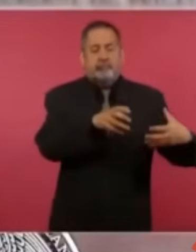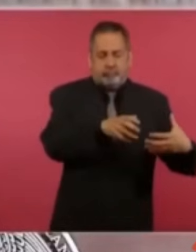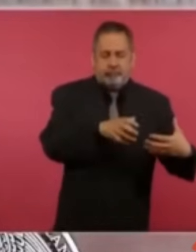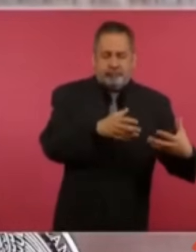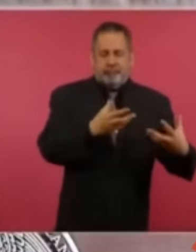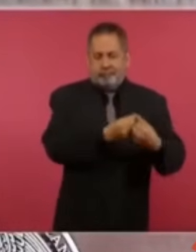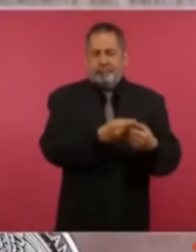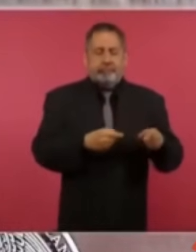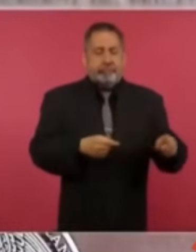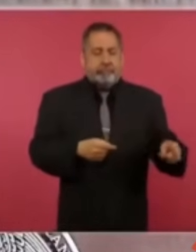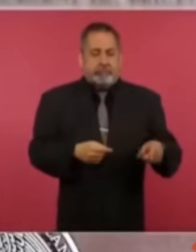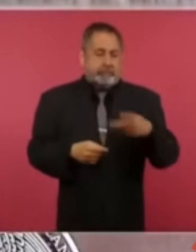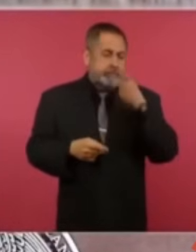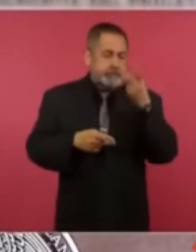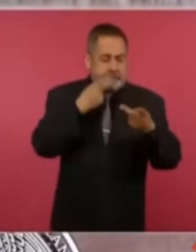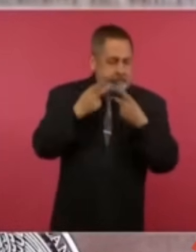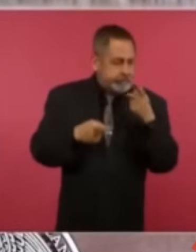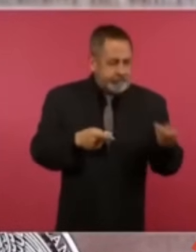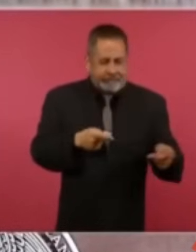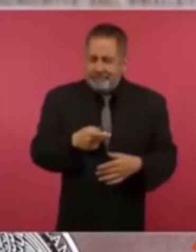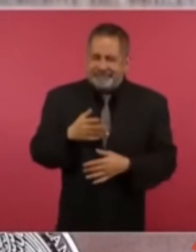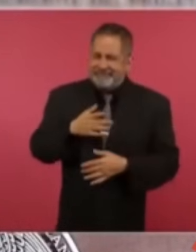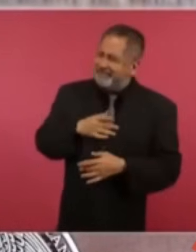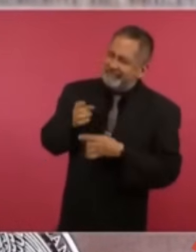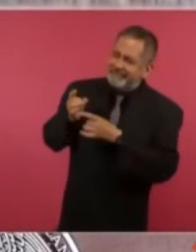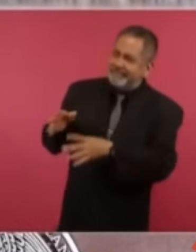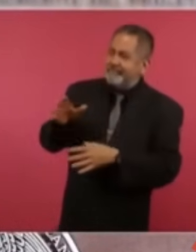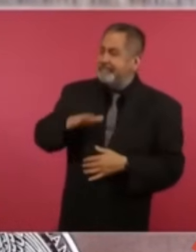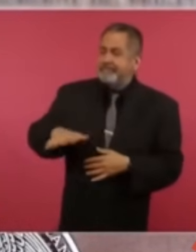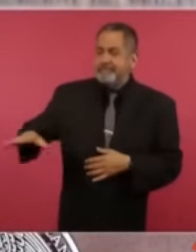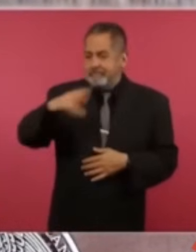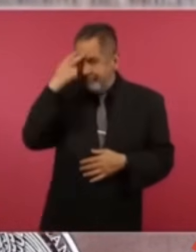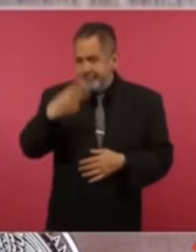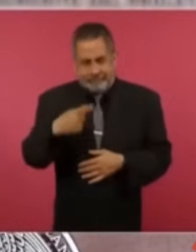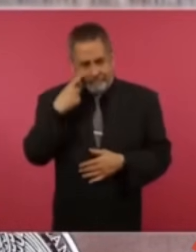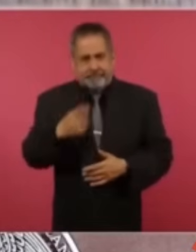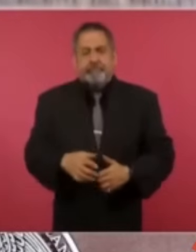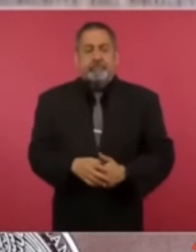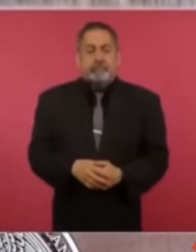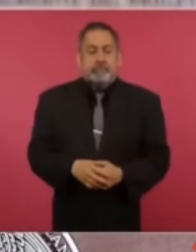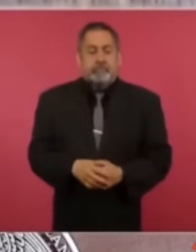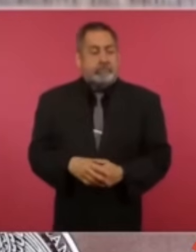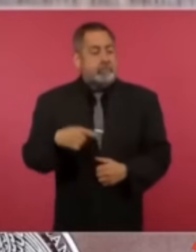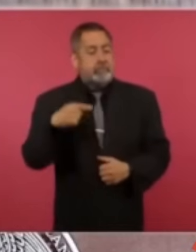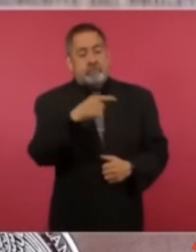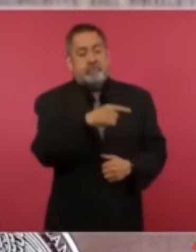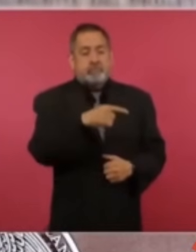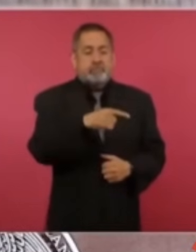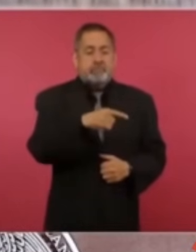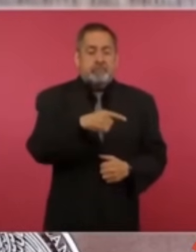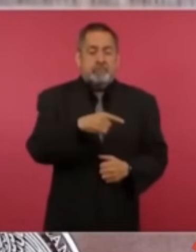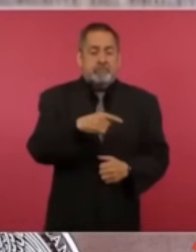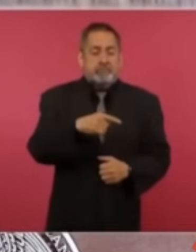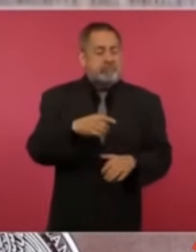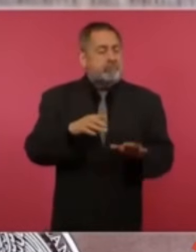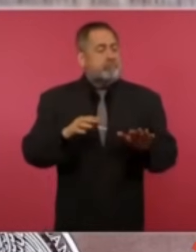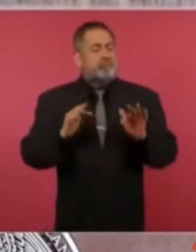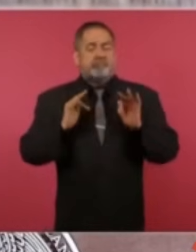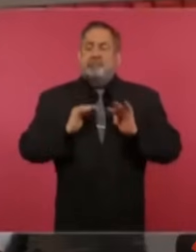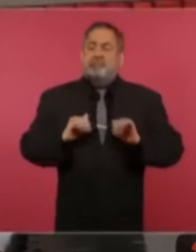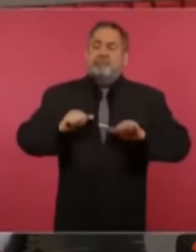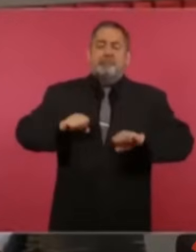hizo gala de su desprecio por la mayoría de los mexicanos, desde la comodidad de su